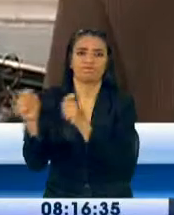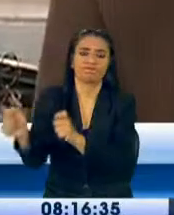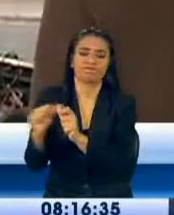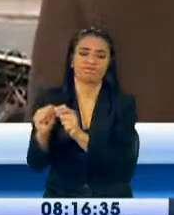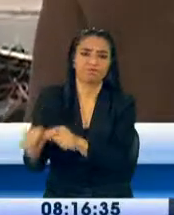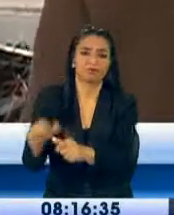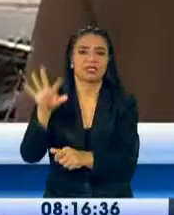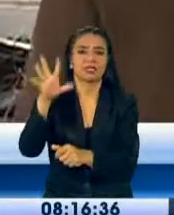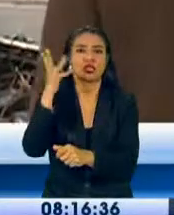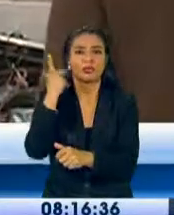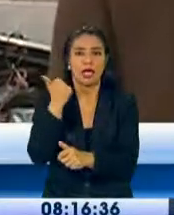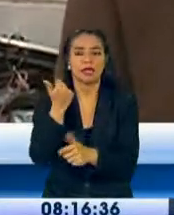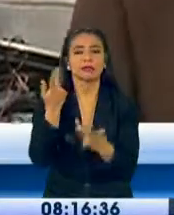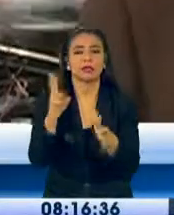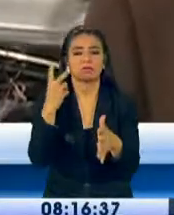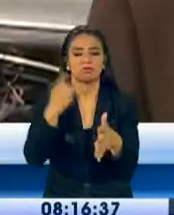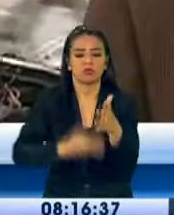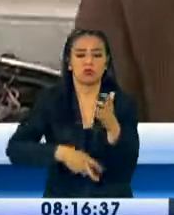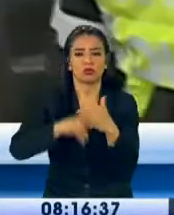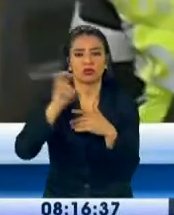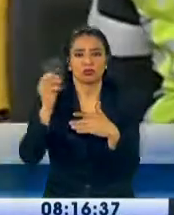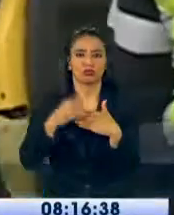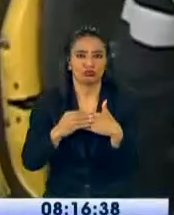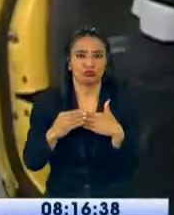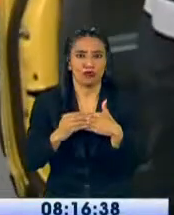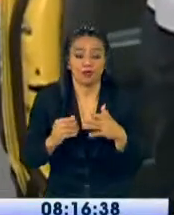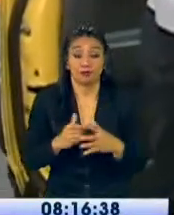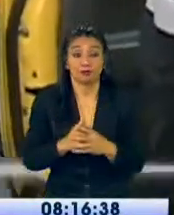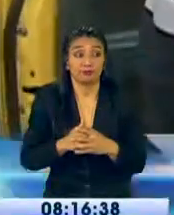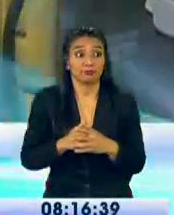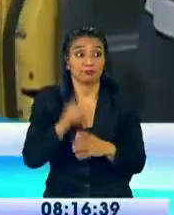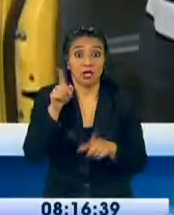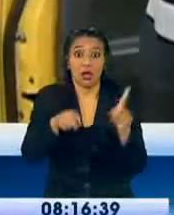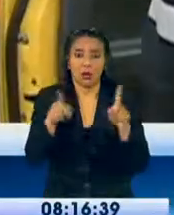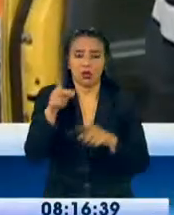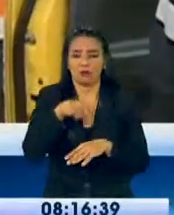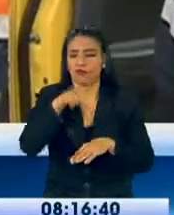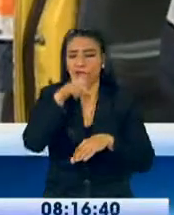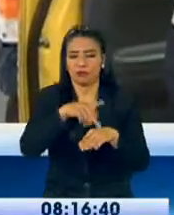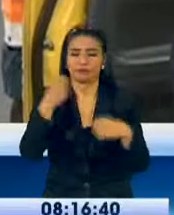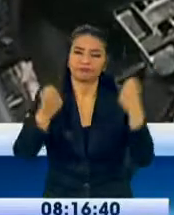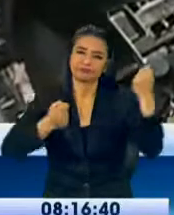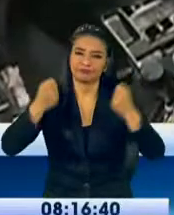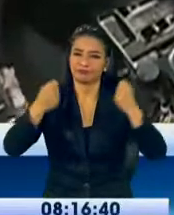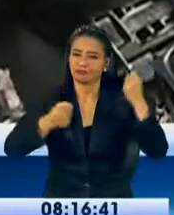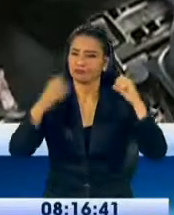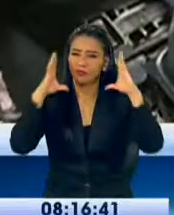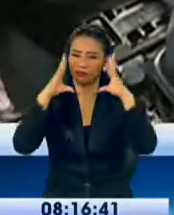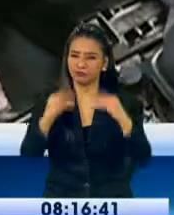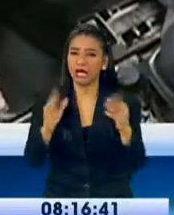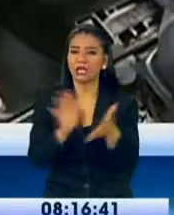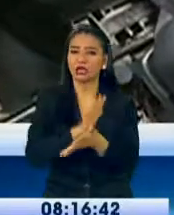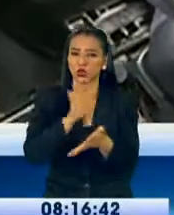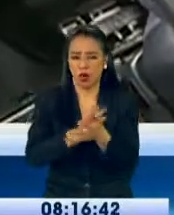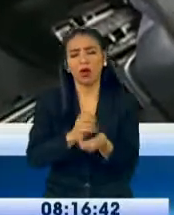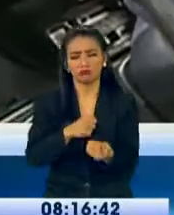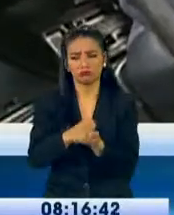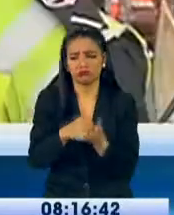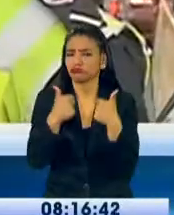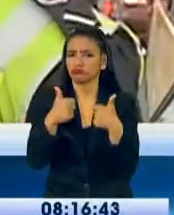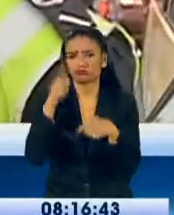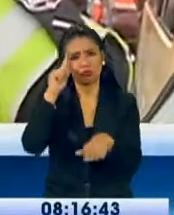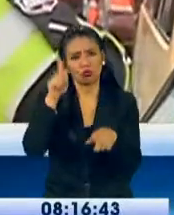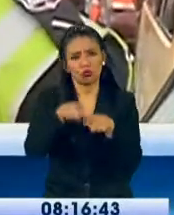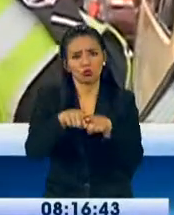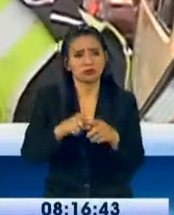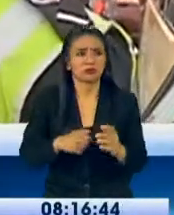y $200 de multa. Profesionales del volante de la transportación escolar apoyando los controles. Sí,